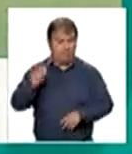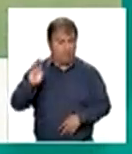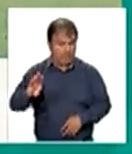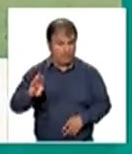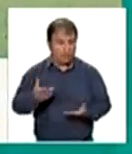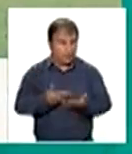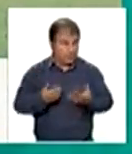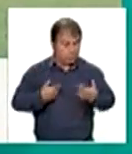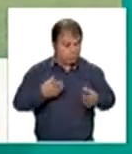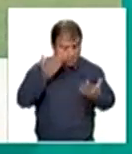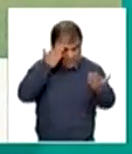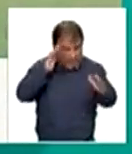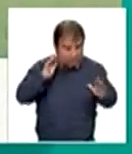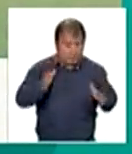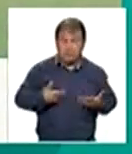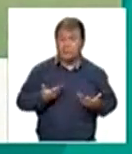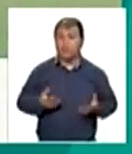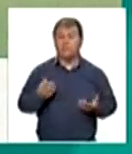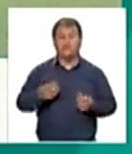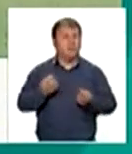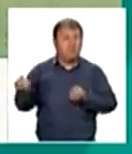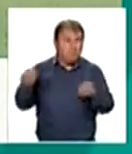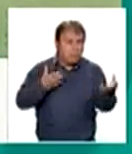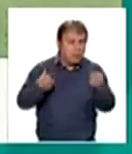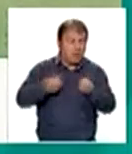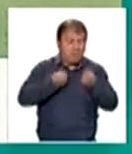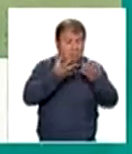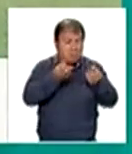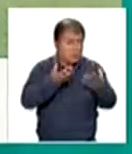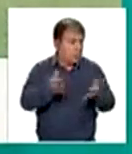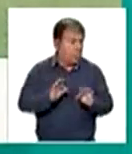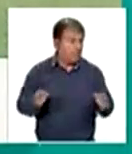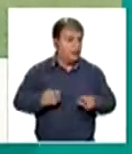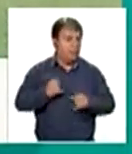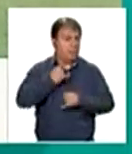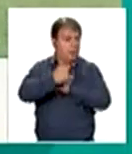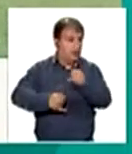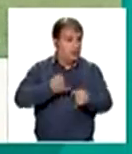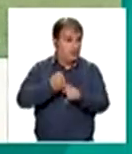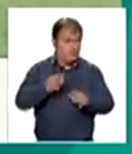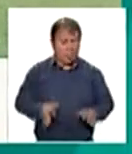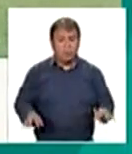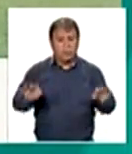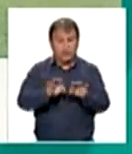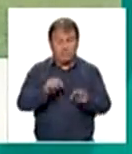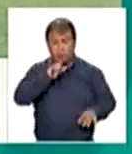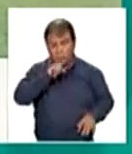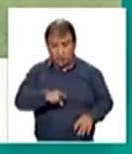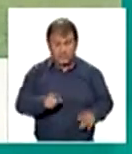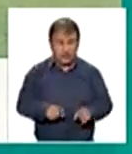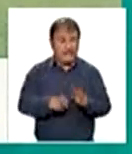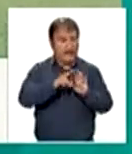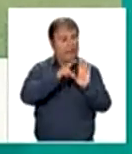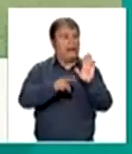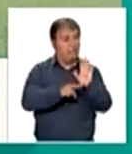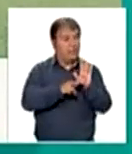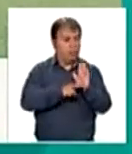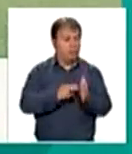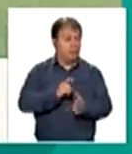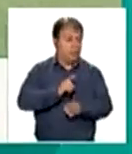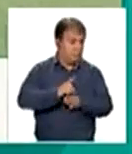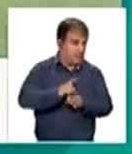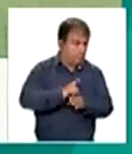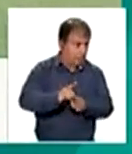estamos rebotando son el producto de informaciones de medios internacionales. Eso es importante lo que has dicho, Gerson. De hecho está en el reglamento disciplinario